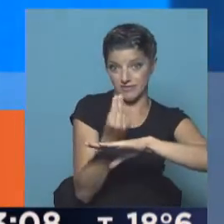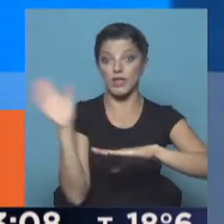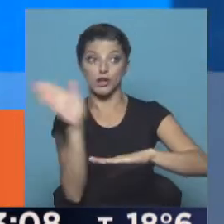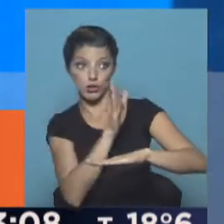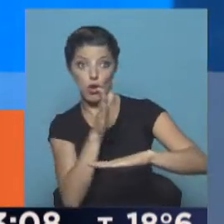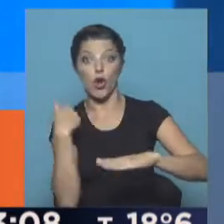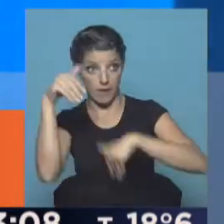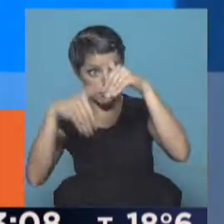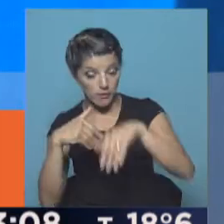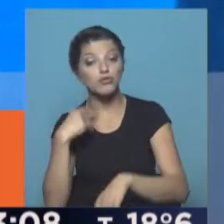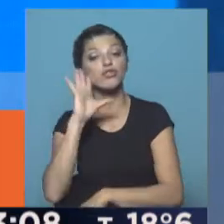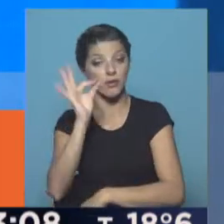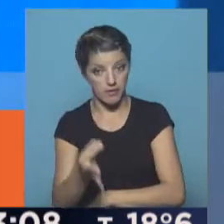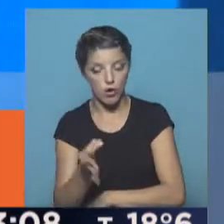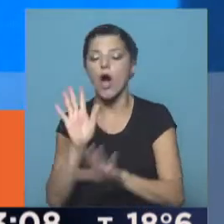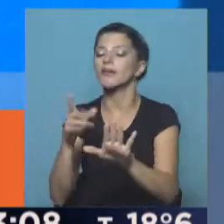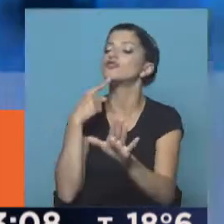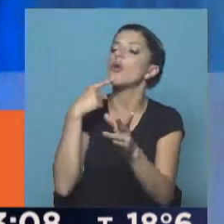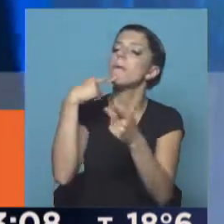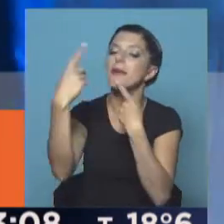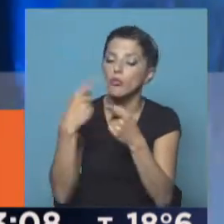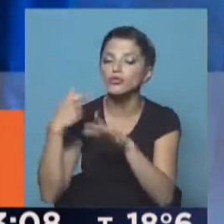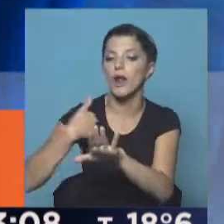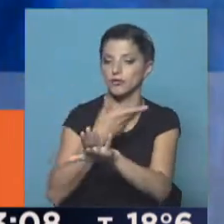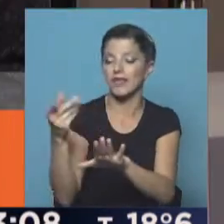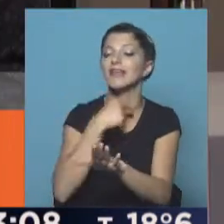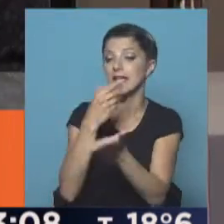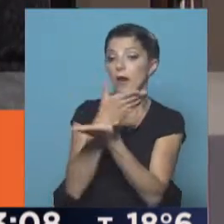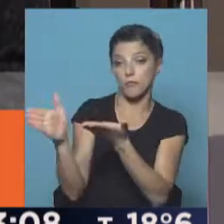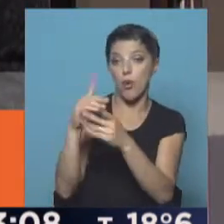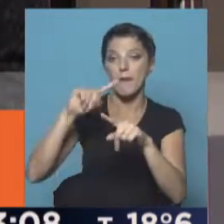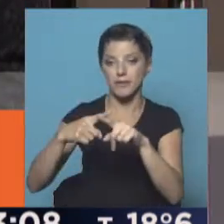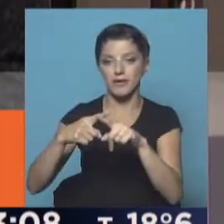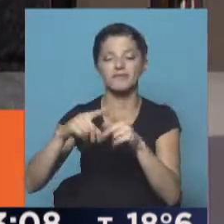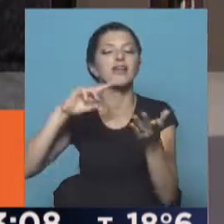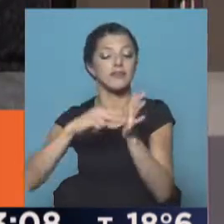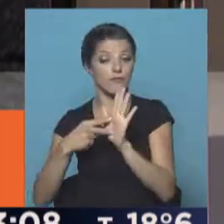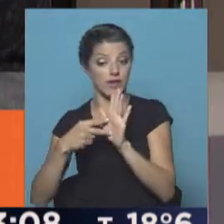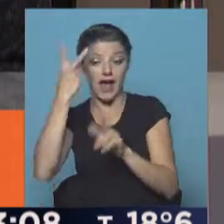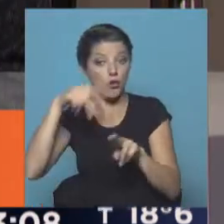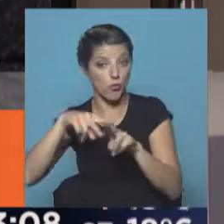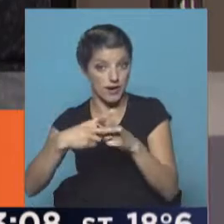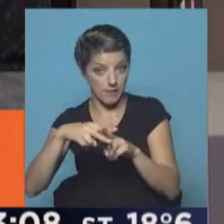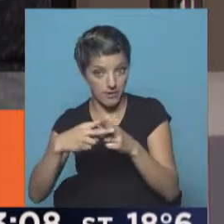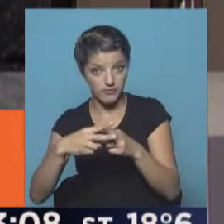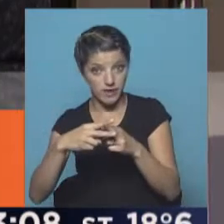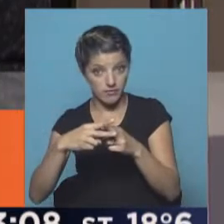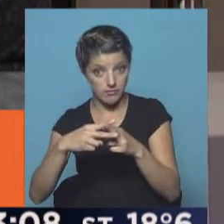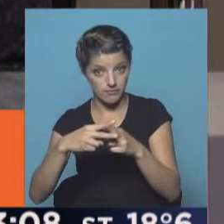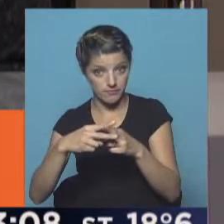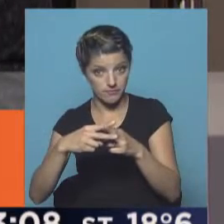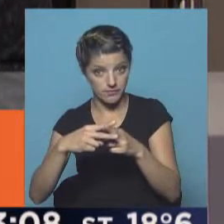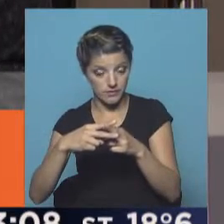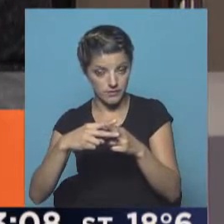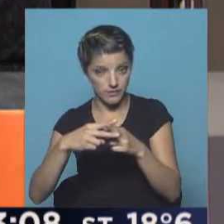atenernos. Si hay un plebiscito revocatorio, eso quiere decir que hay una herramienta política de combate para quienes hacen política